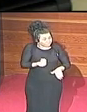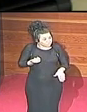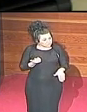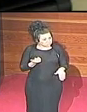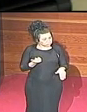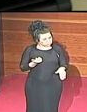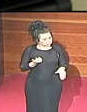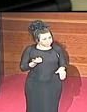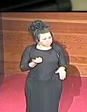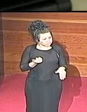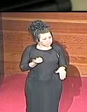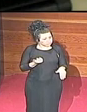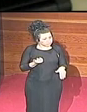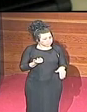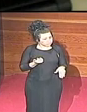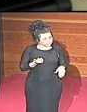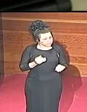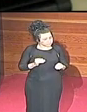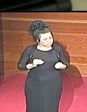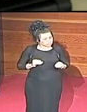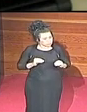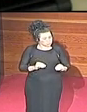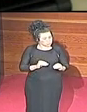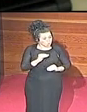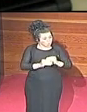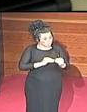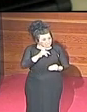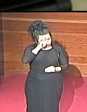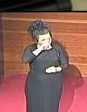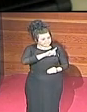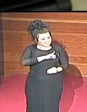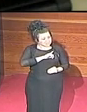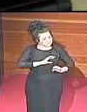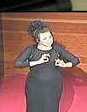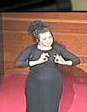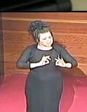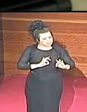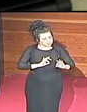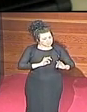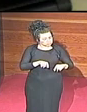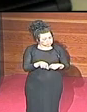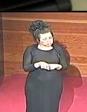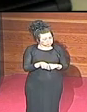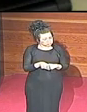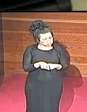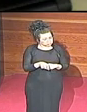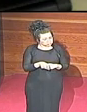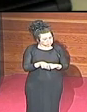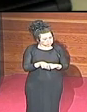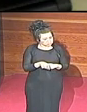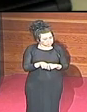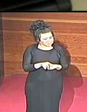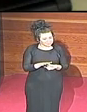tanto que objetivo de la propia operación militar especial, se entiende como una victoria